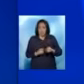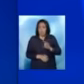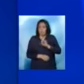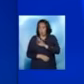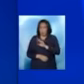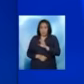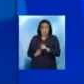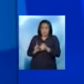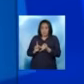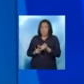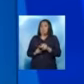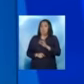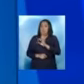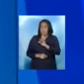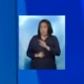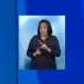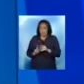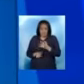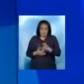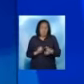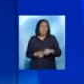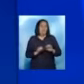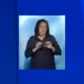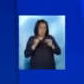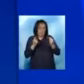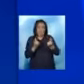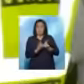Cavani y Godín encabezaron la delegación charrúa.